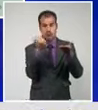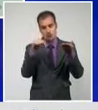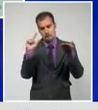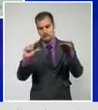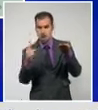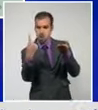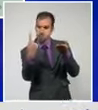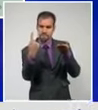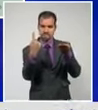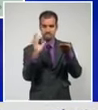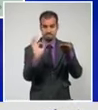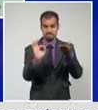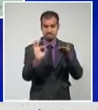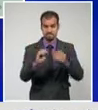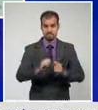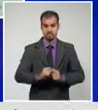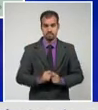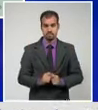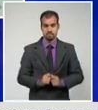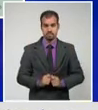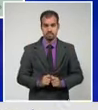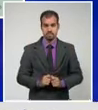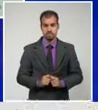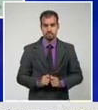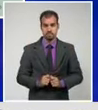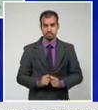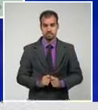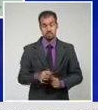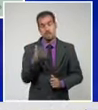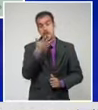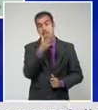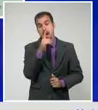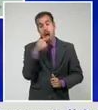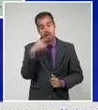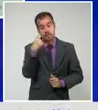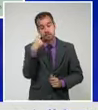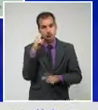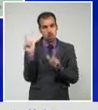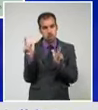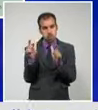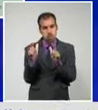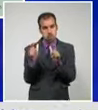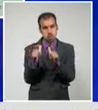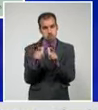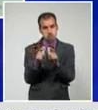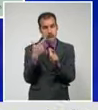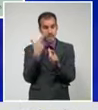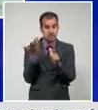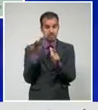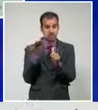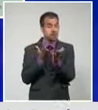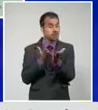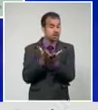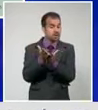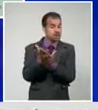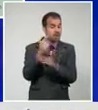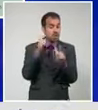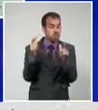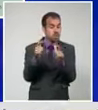un incremento de la incidencia parece que va disminuyendo, de mantenerse, bueno,